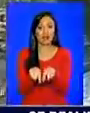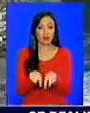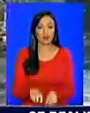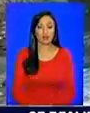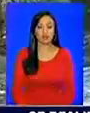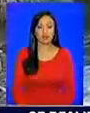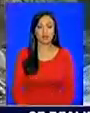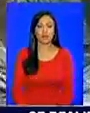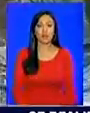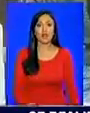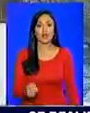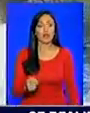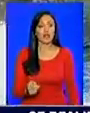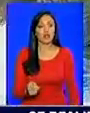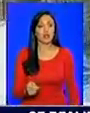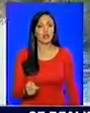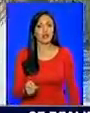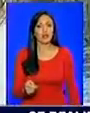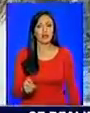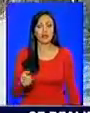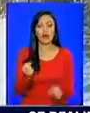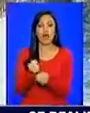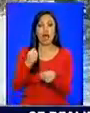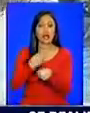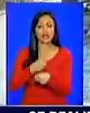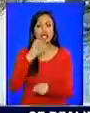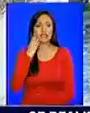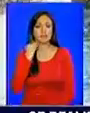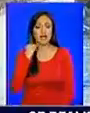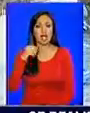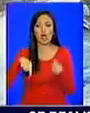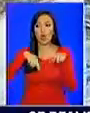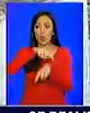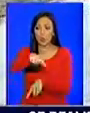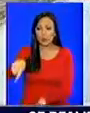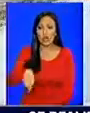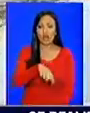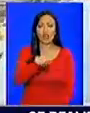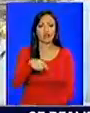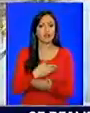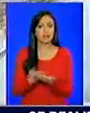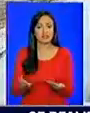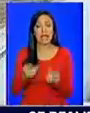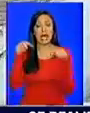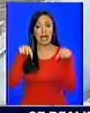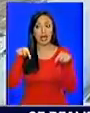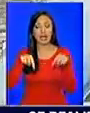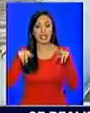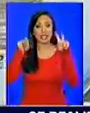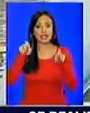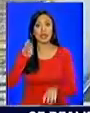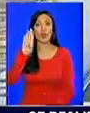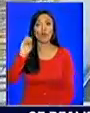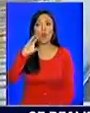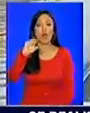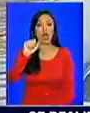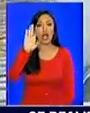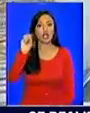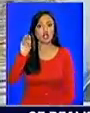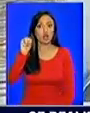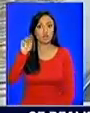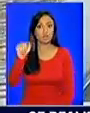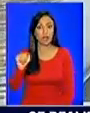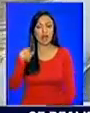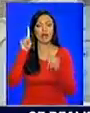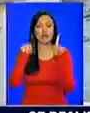la vez varias soluciones viales, vías aéreas, un redondel, ¿qué nomás implica? A ver, aquí sobre el sector de la Bocatoma vamos a tener un